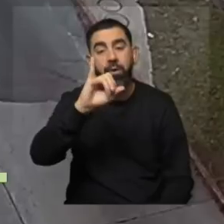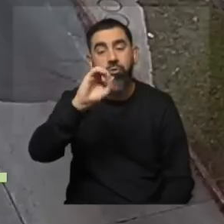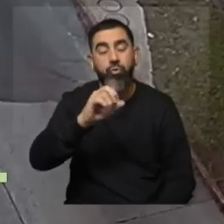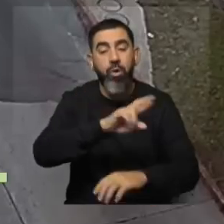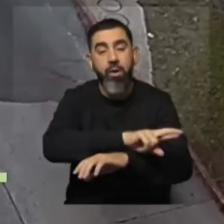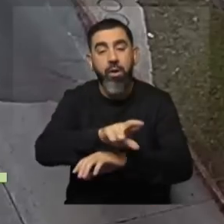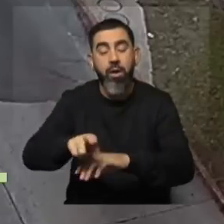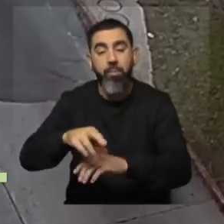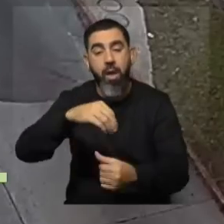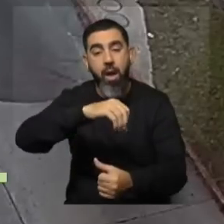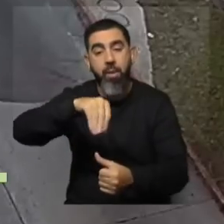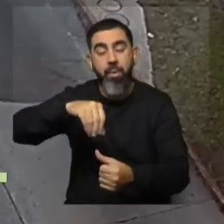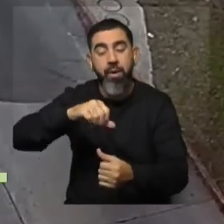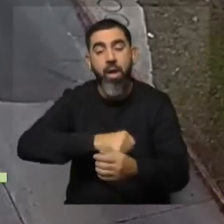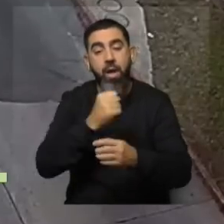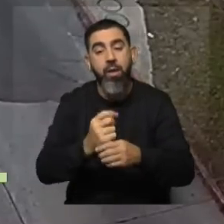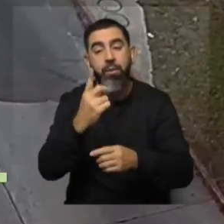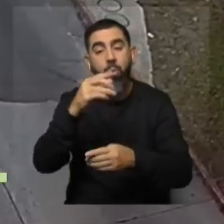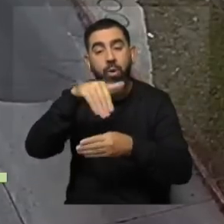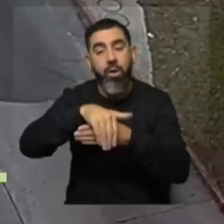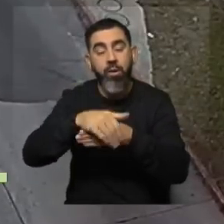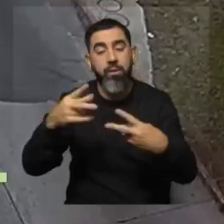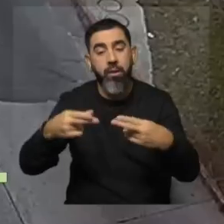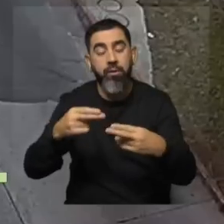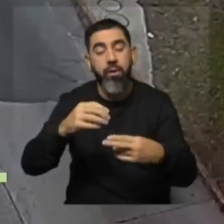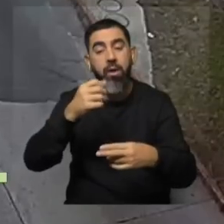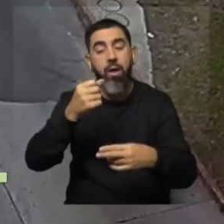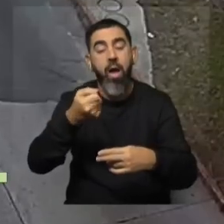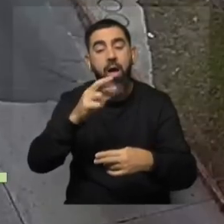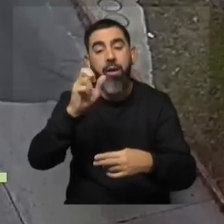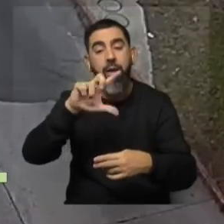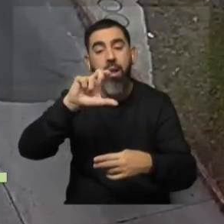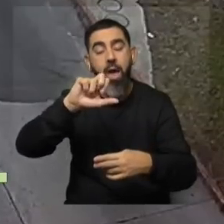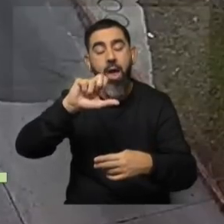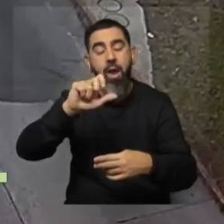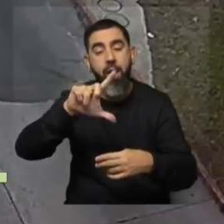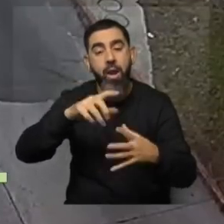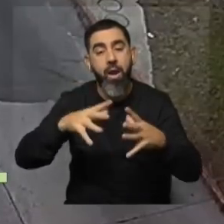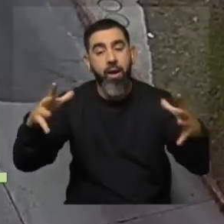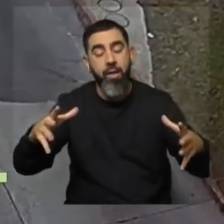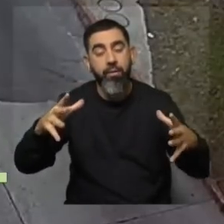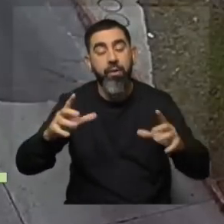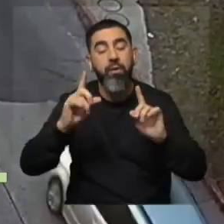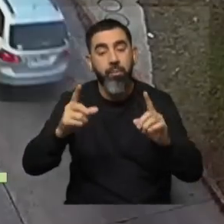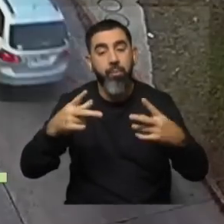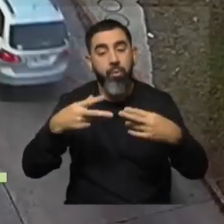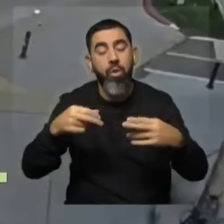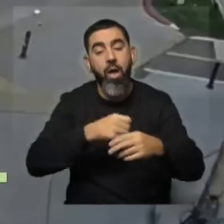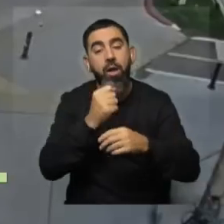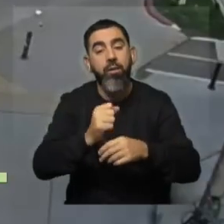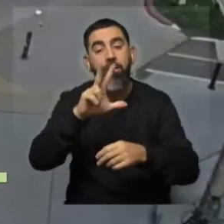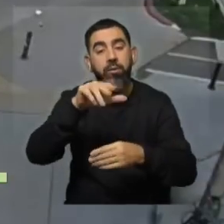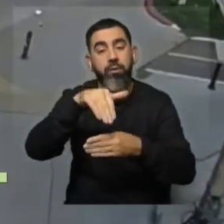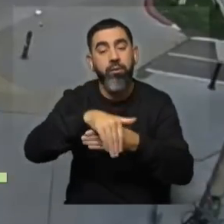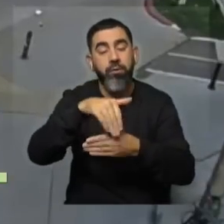y Rumble Armenia cortado hasta la una de la tarde por TV de carga descarga Arenal grande entre Riviera y José Enrique rododo cortado hasta las tres de la tarde también por